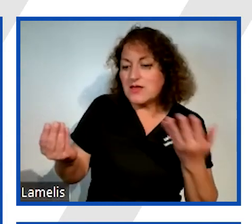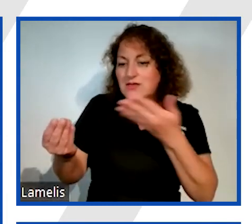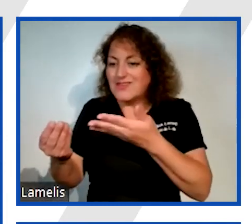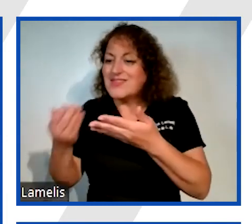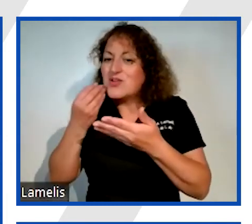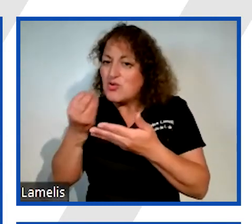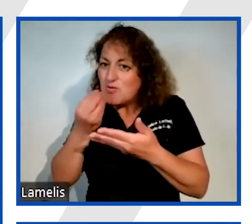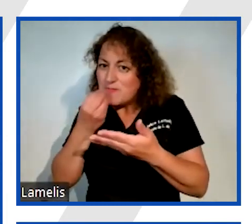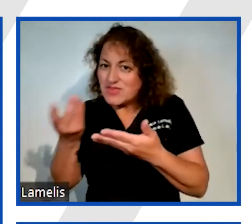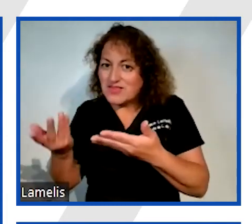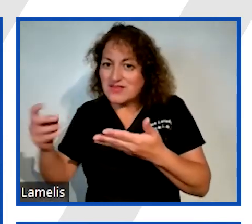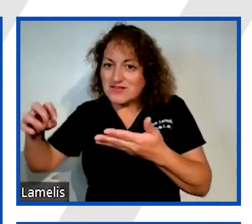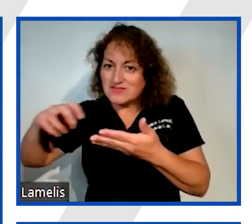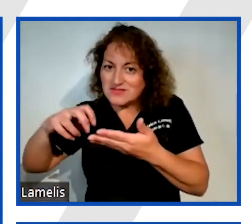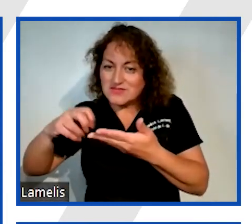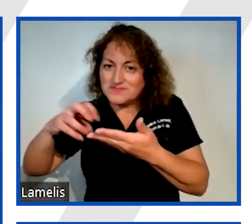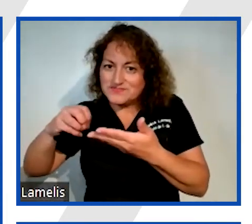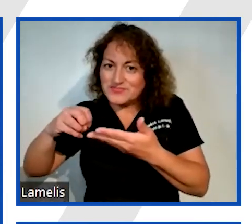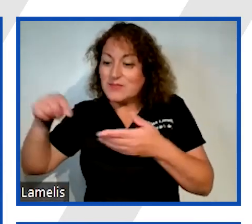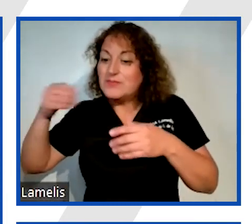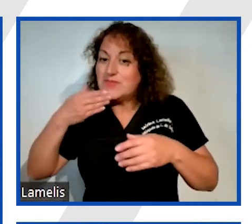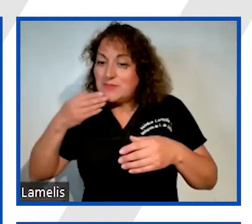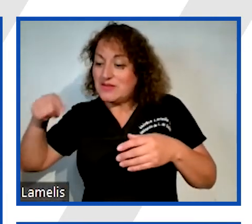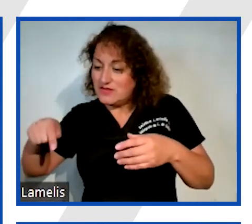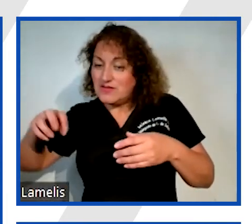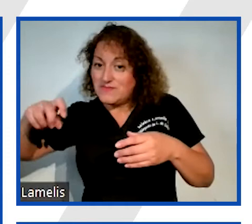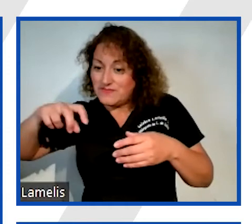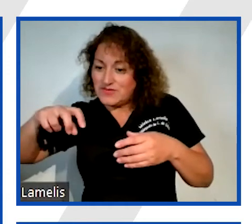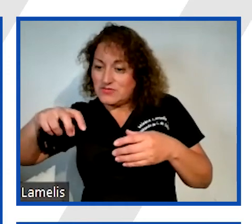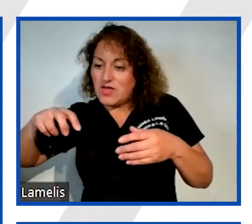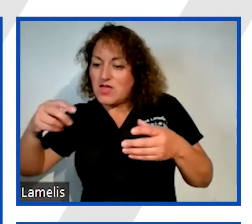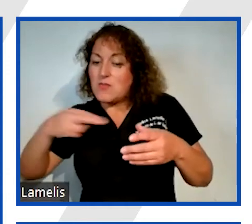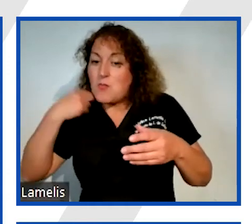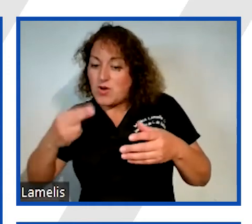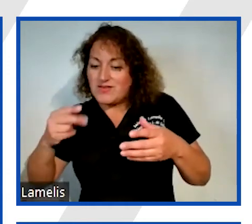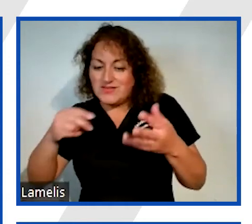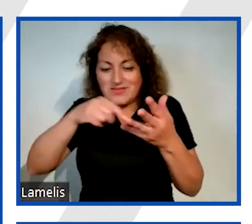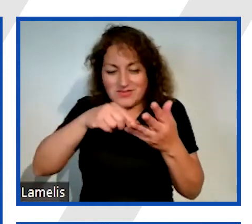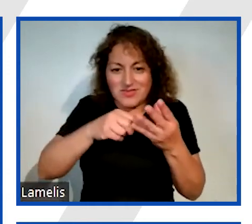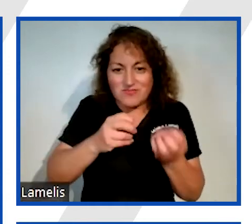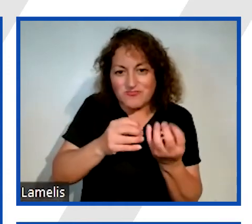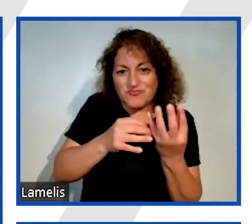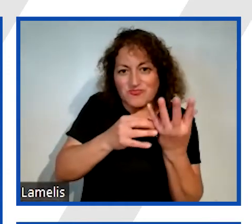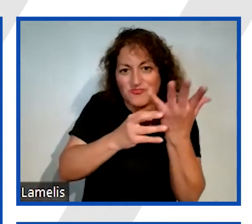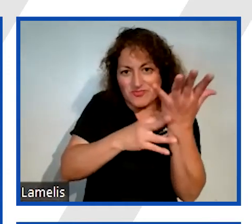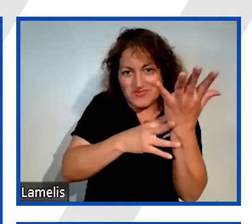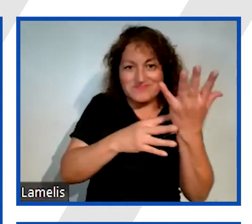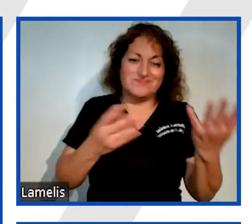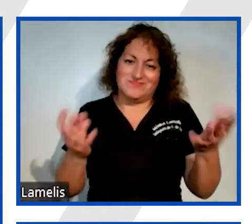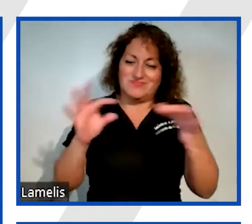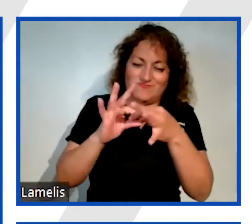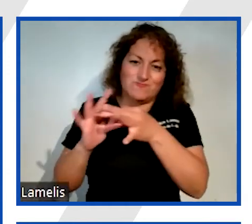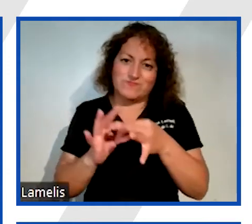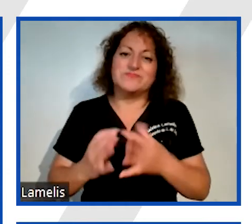entonces eso nació todas las laderas ahora la era la era paleozoica que fue precisamente después que